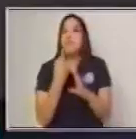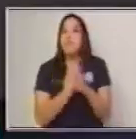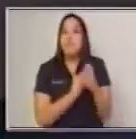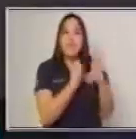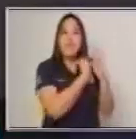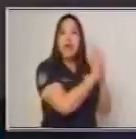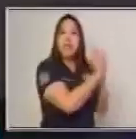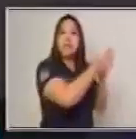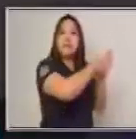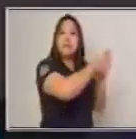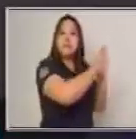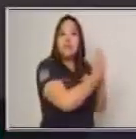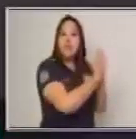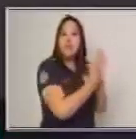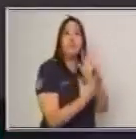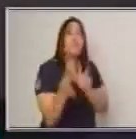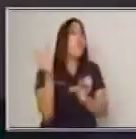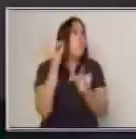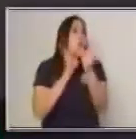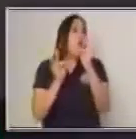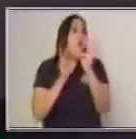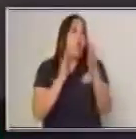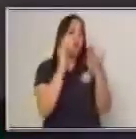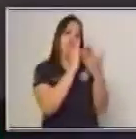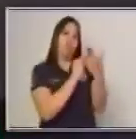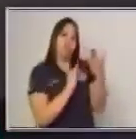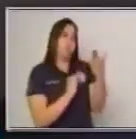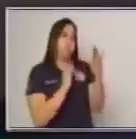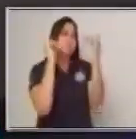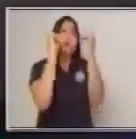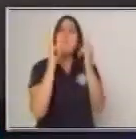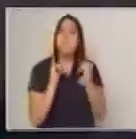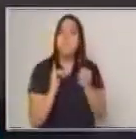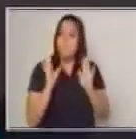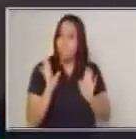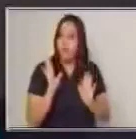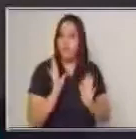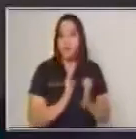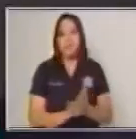uso de símbolos o dibujos.